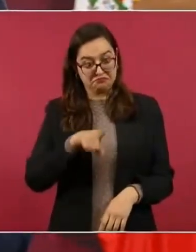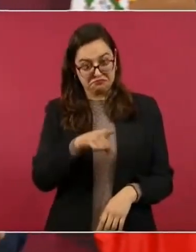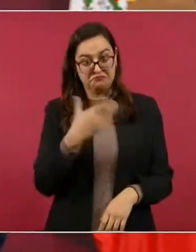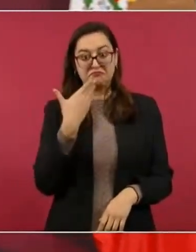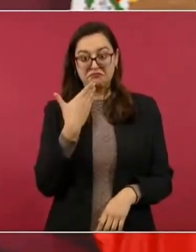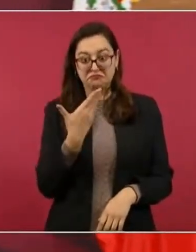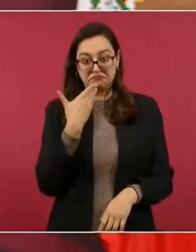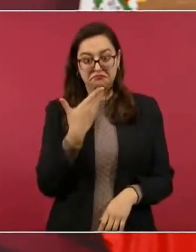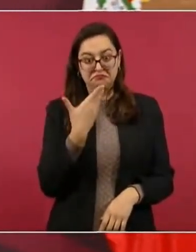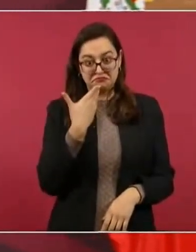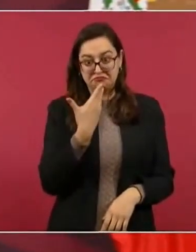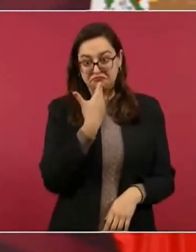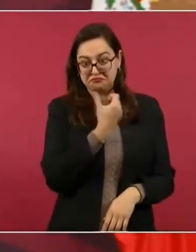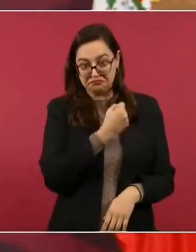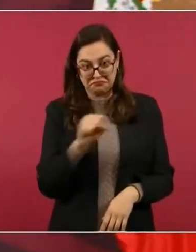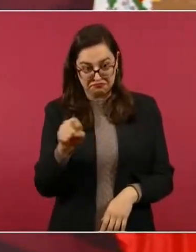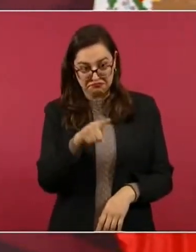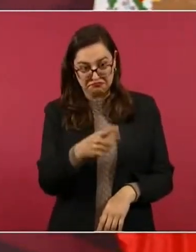ya no va a robar.